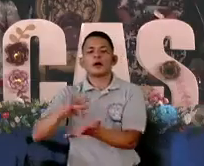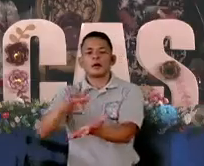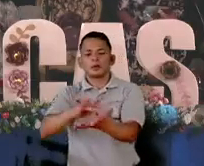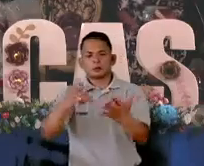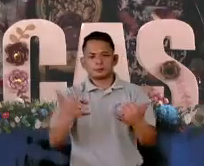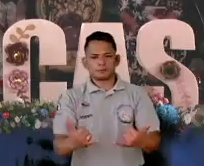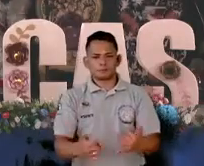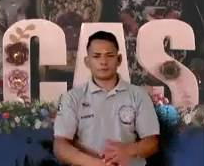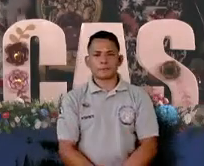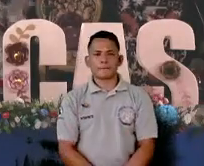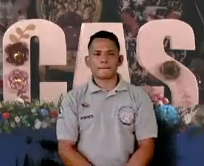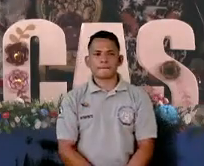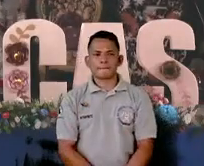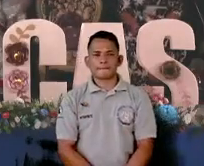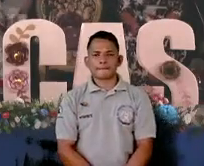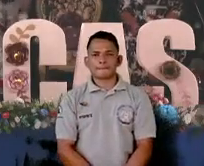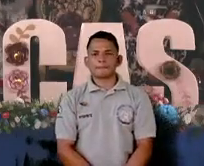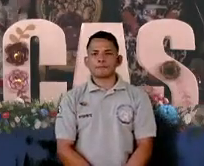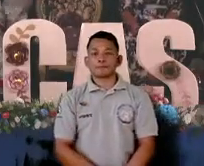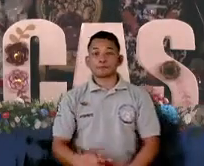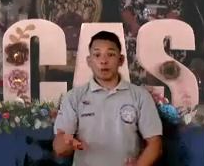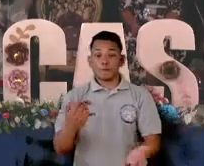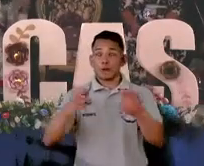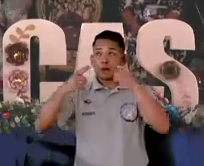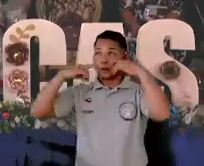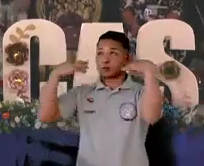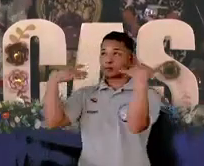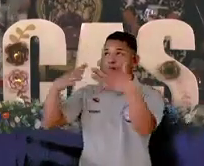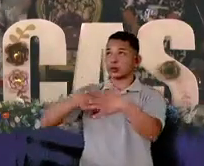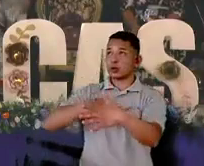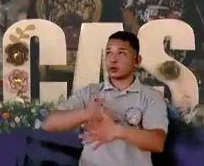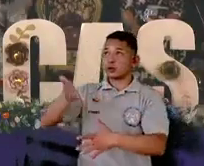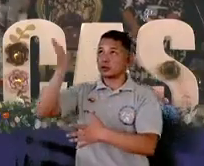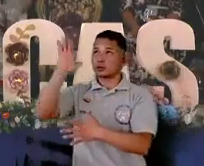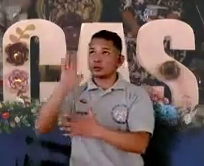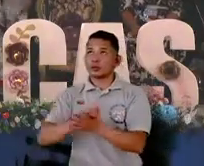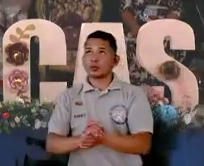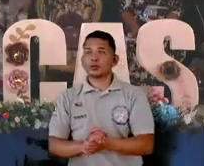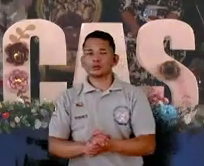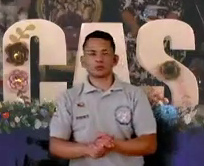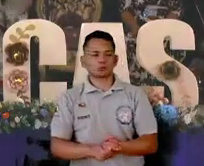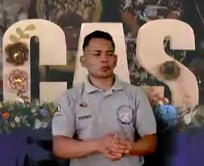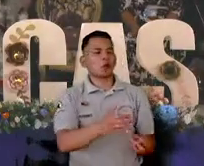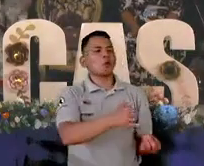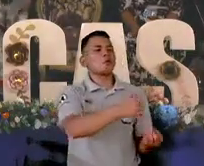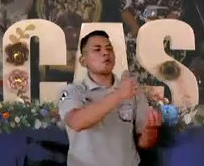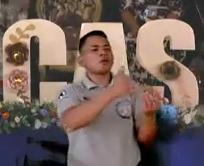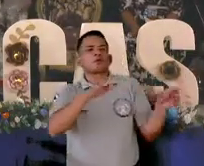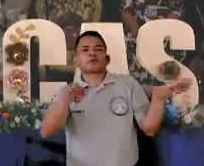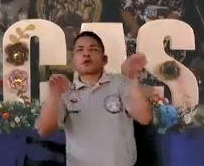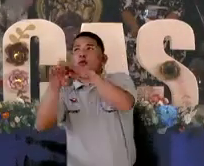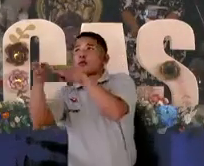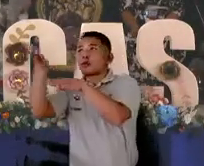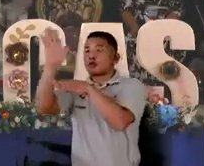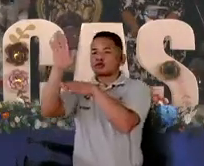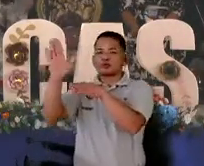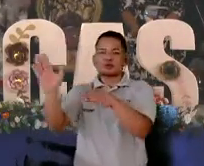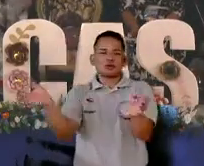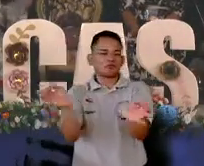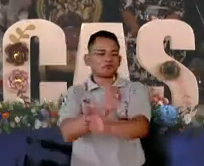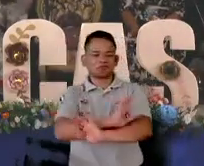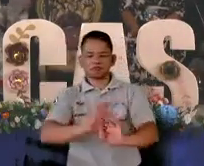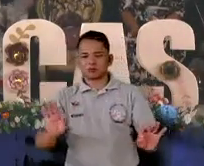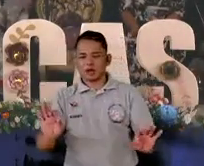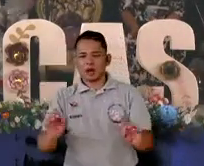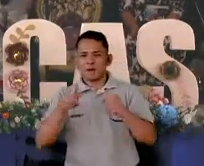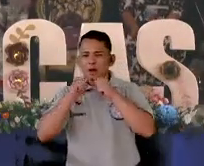tarde. Bueno, vamos a exaltar a nuestro Dios, porque no hay Dios como el Dios que tiene este pueblo, bendito el